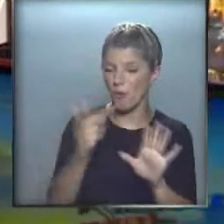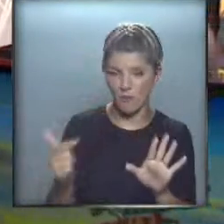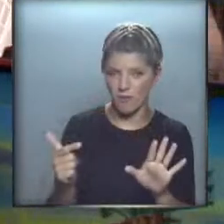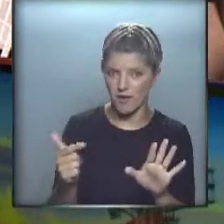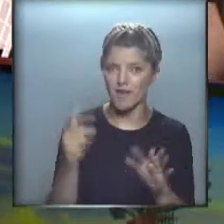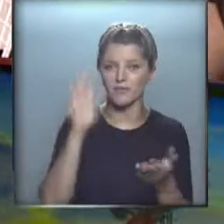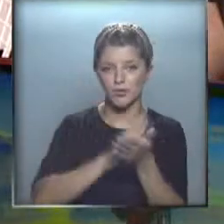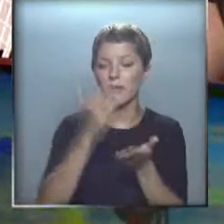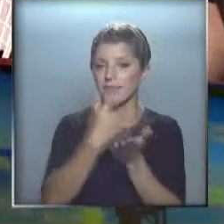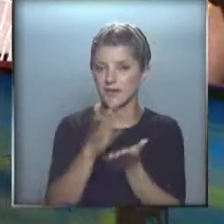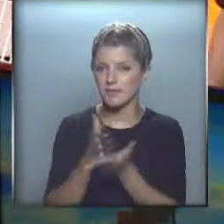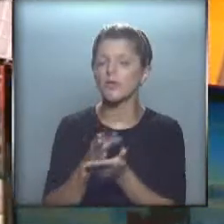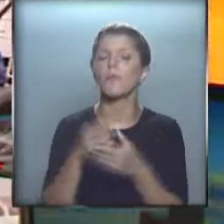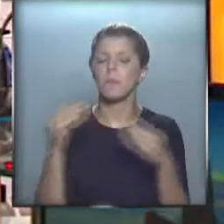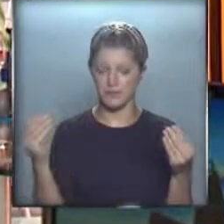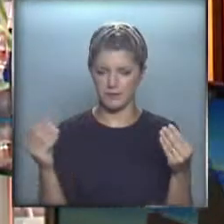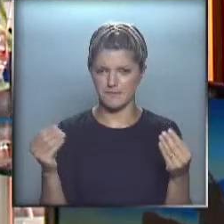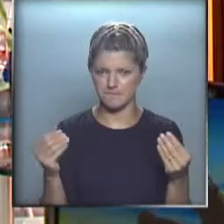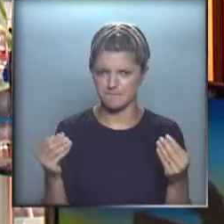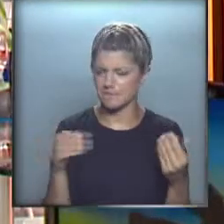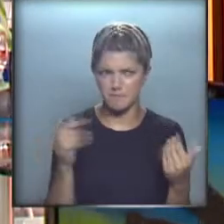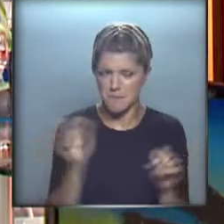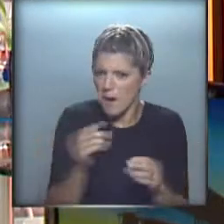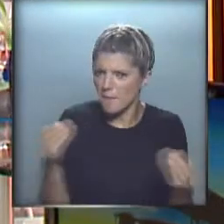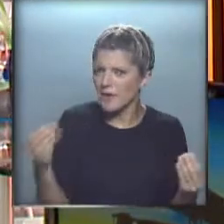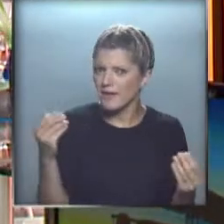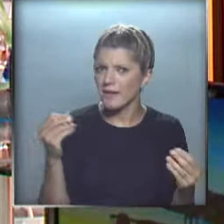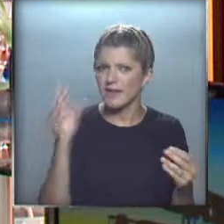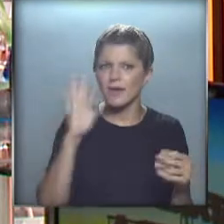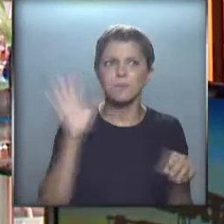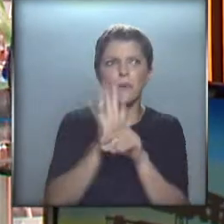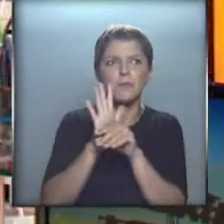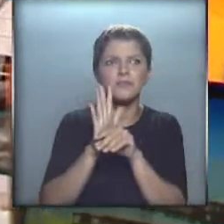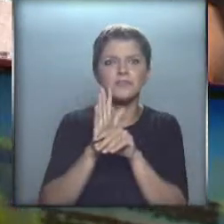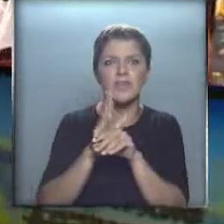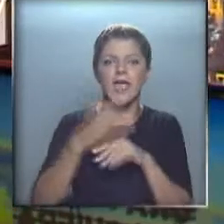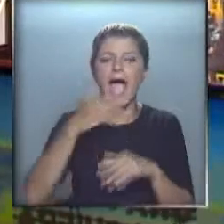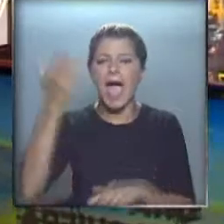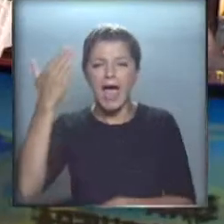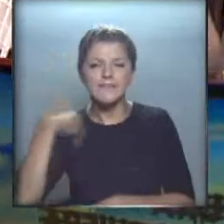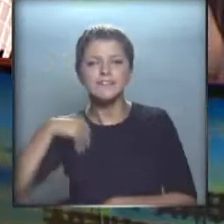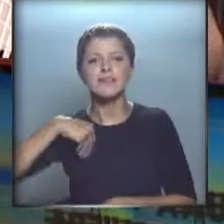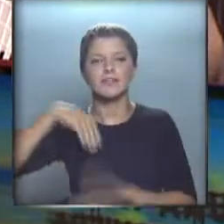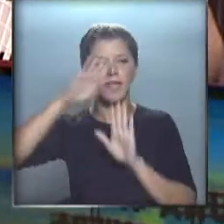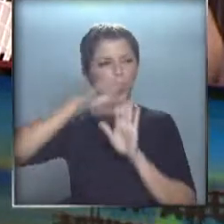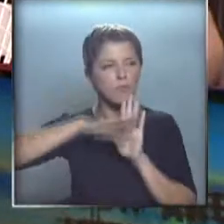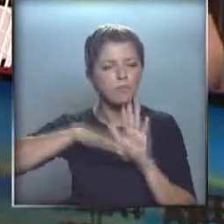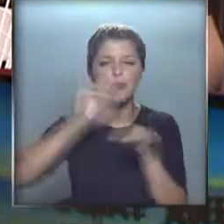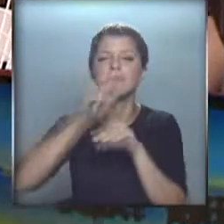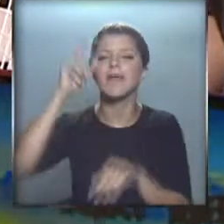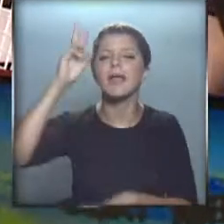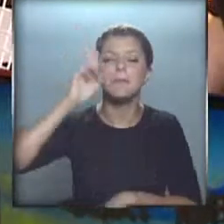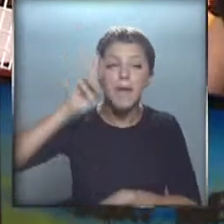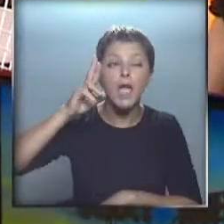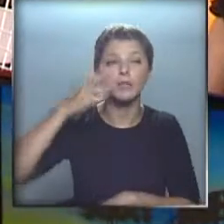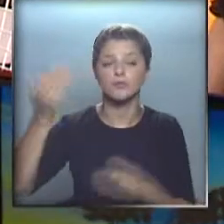es discriminación y demás, ¿no? Porque se rompió como una línea también de respeto para con un profesor, entre los